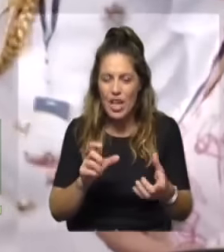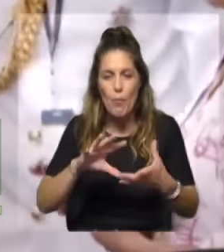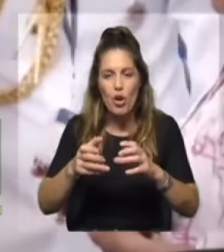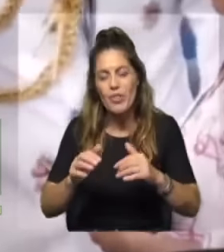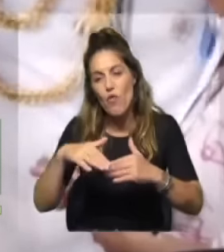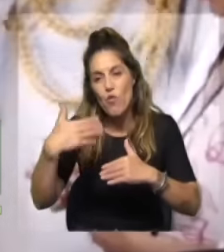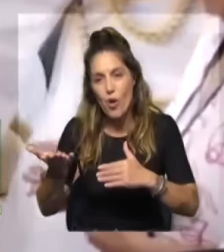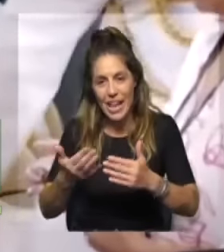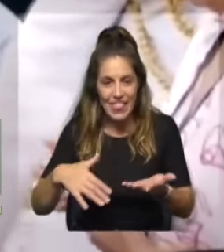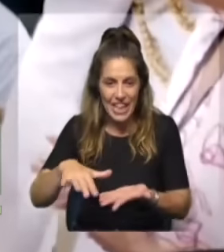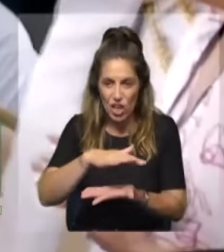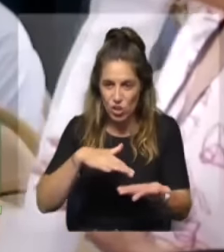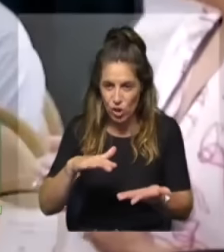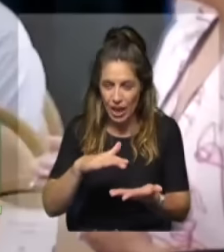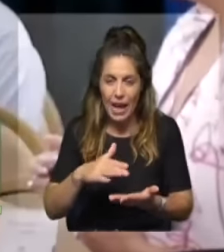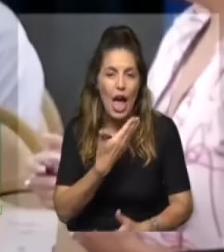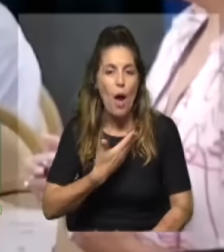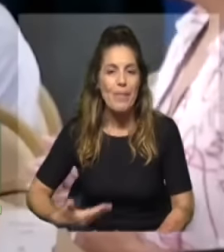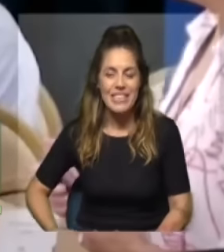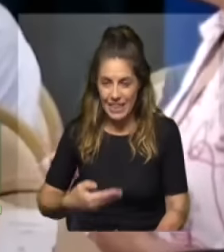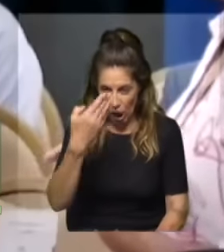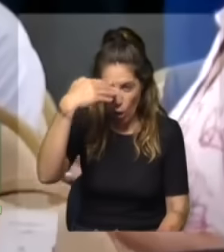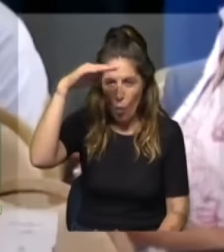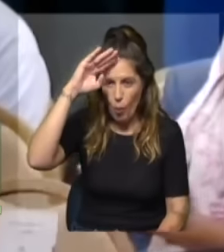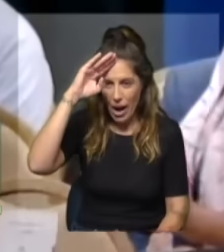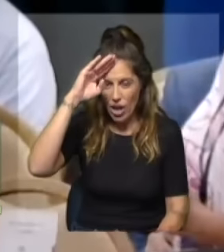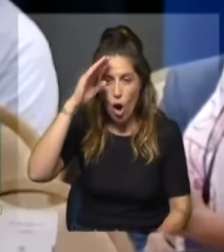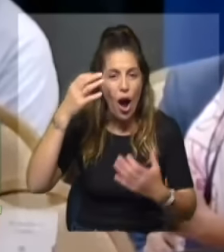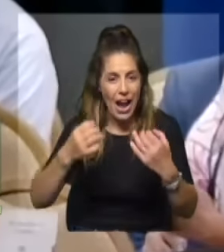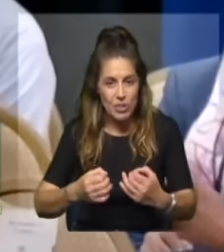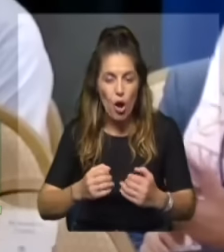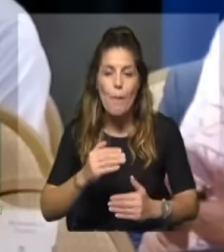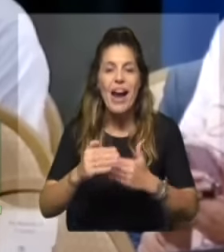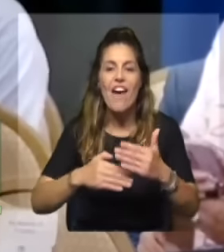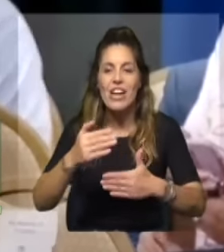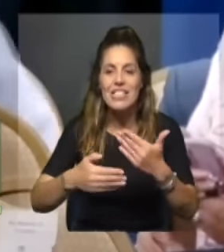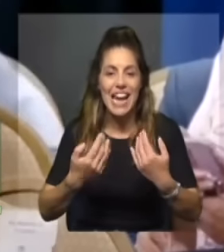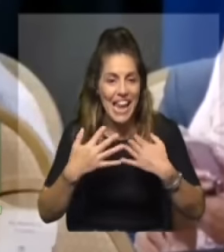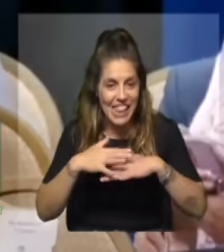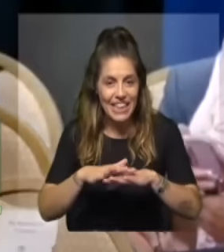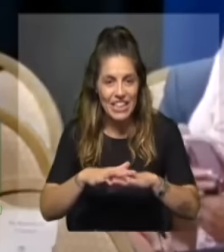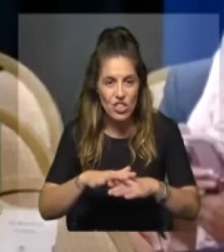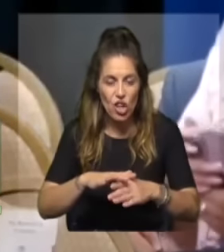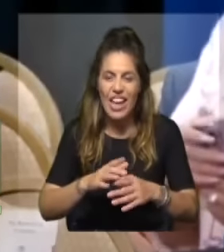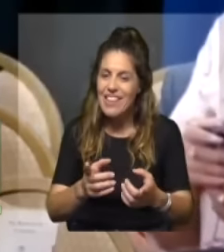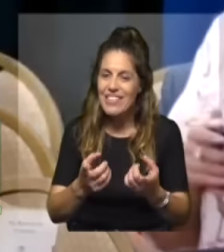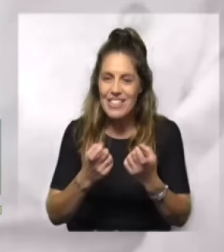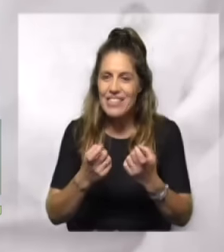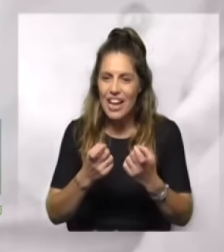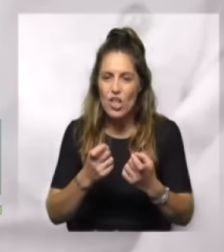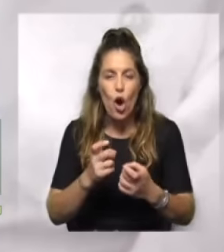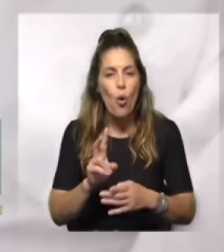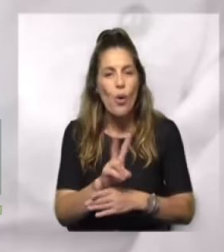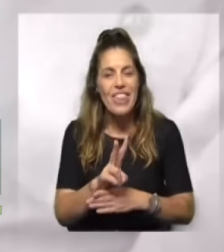extrarregionales por su parte el presidente cubano Miguel Díaz canela aseveró que para avanzar en la integración de la región es esencial preservar la